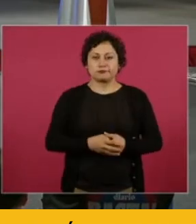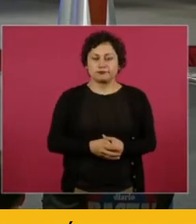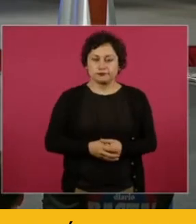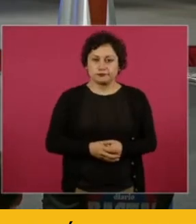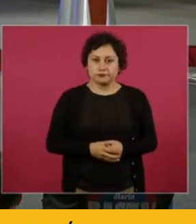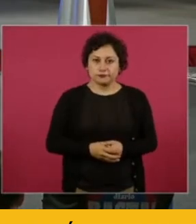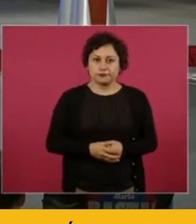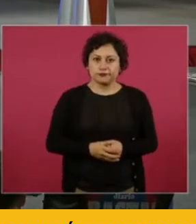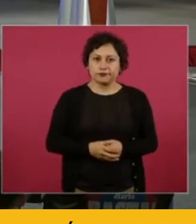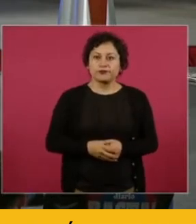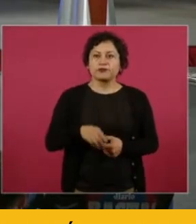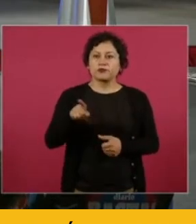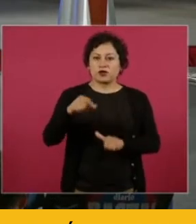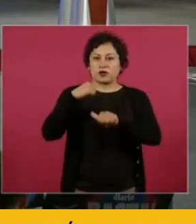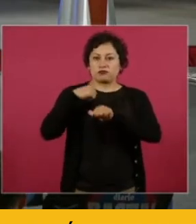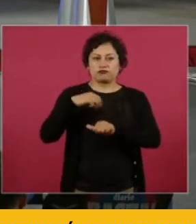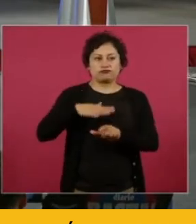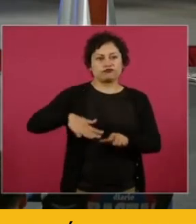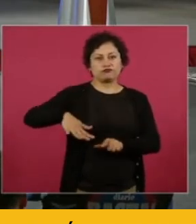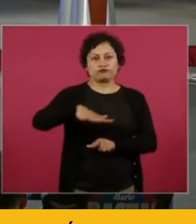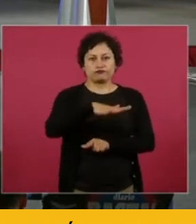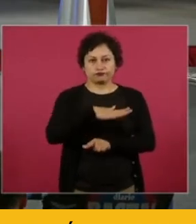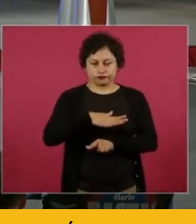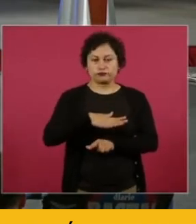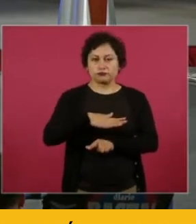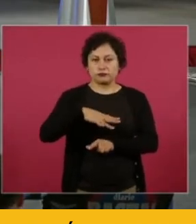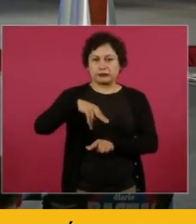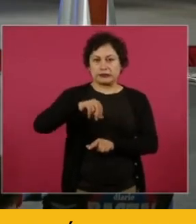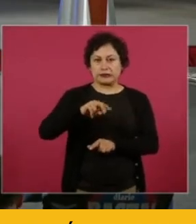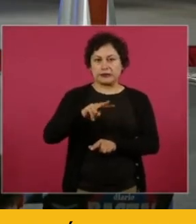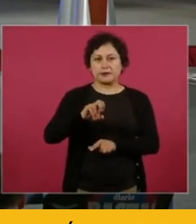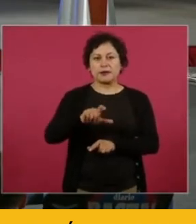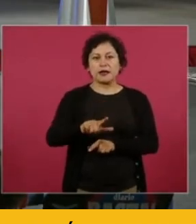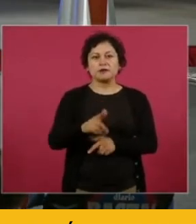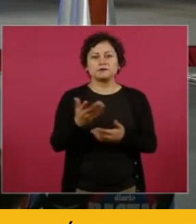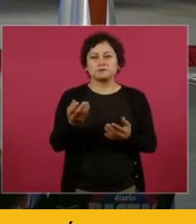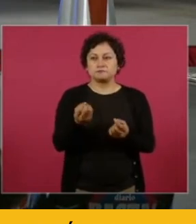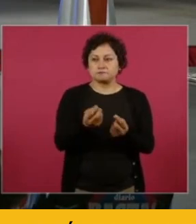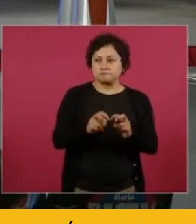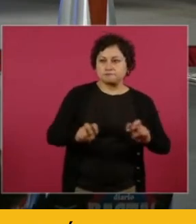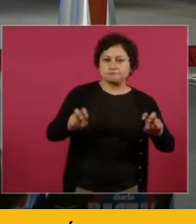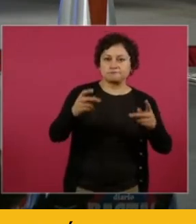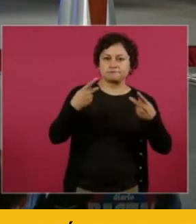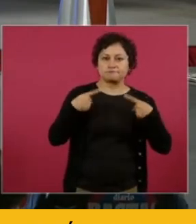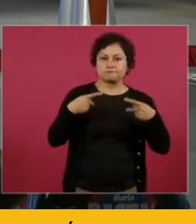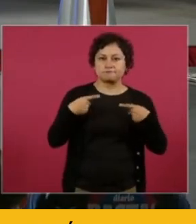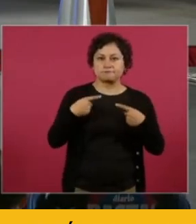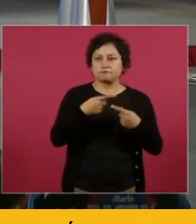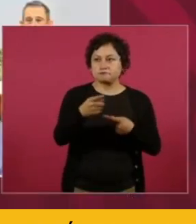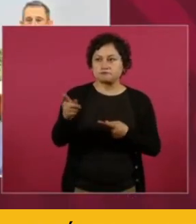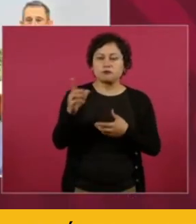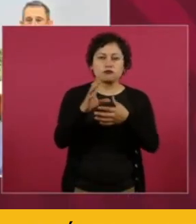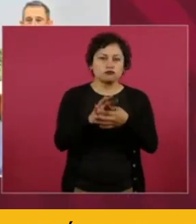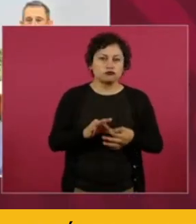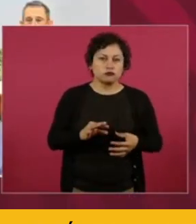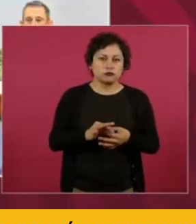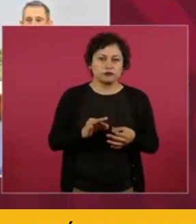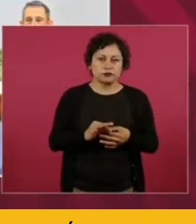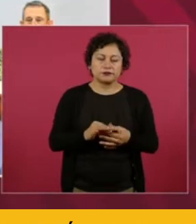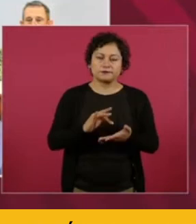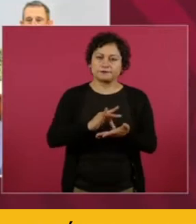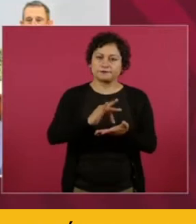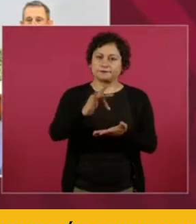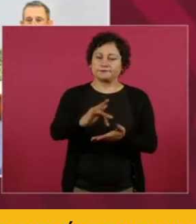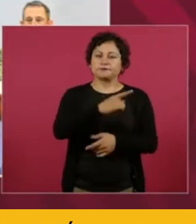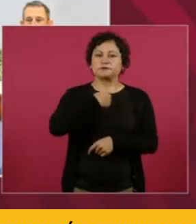de la región naval. Nos da pues tranquilidad escuchar este